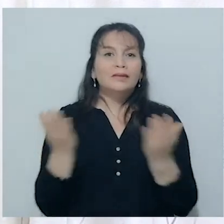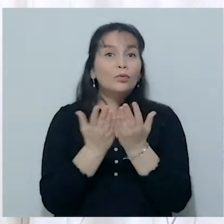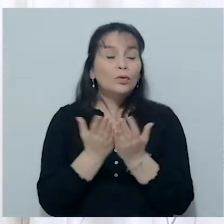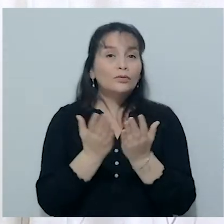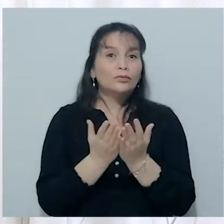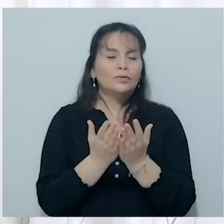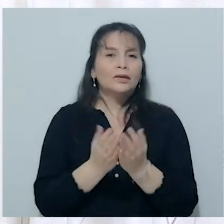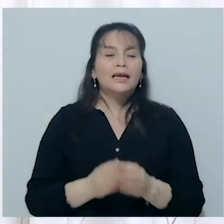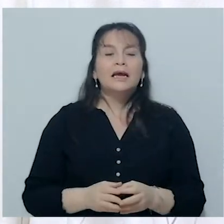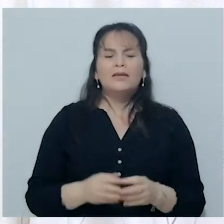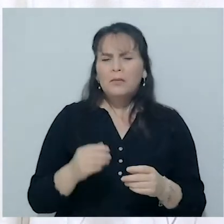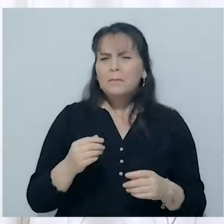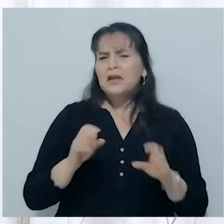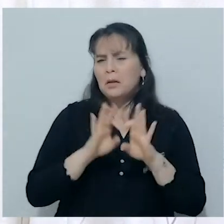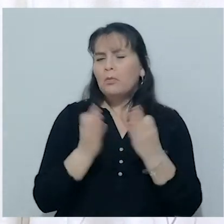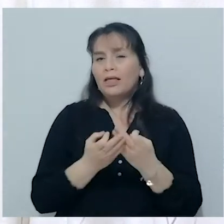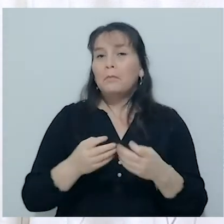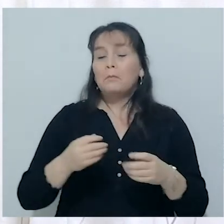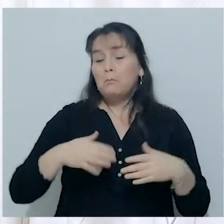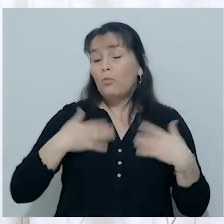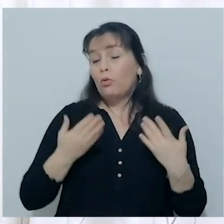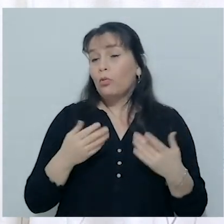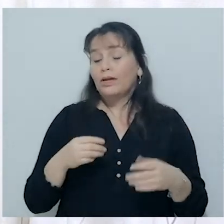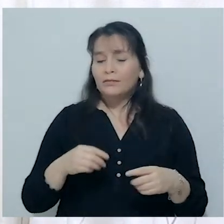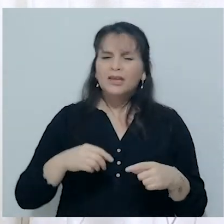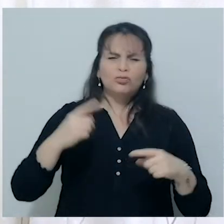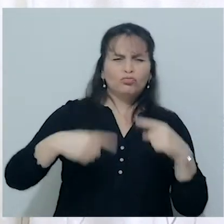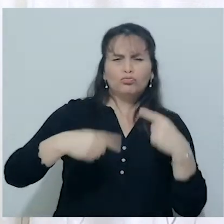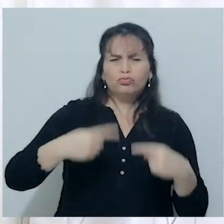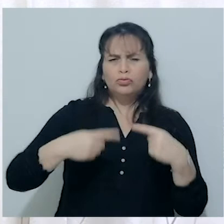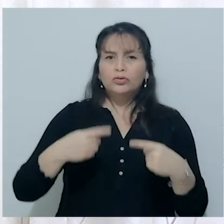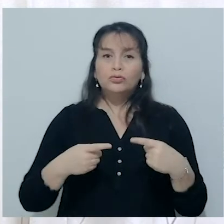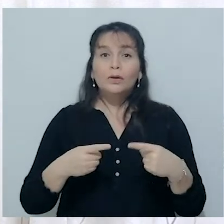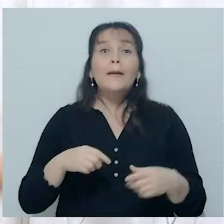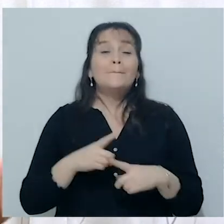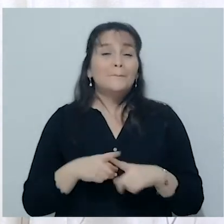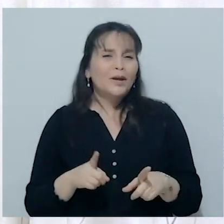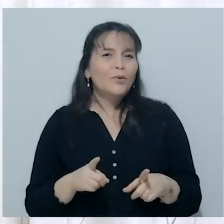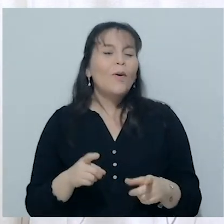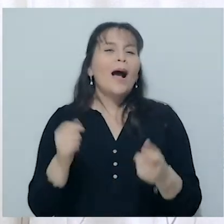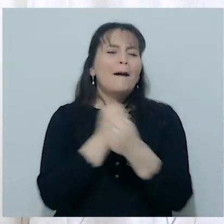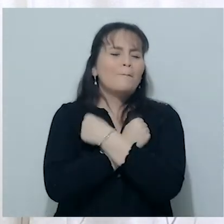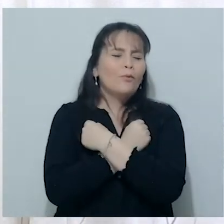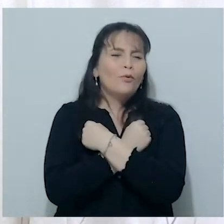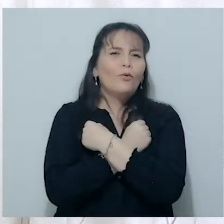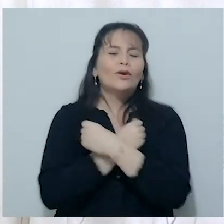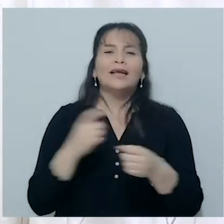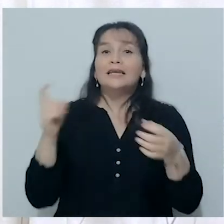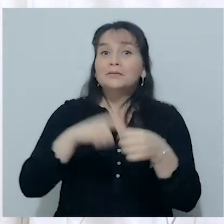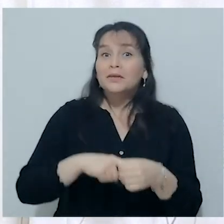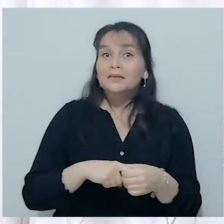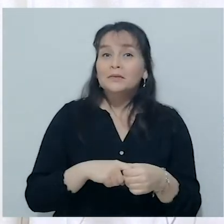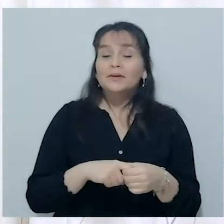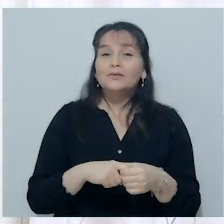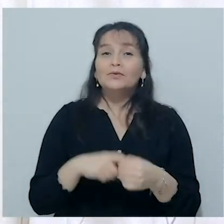de encuentros educacionales. En la familia puede haber riñas, discusión, desacuerdos, pero también amor,